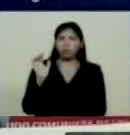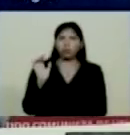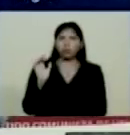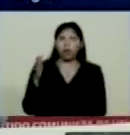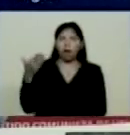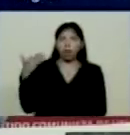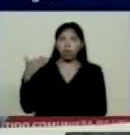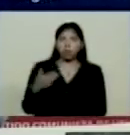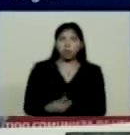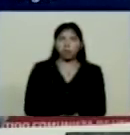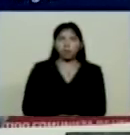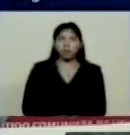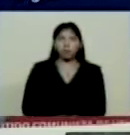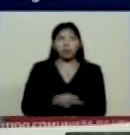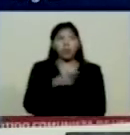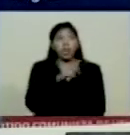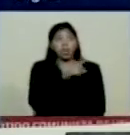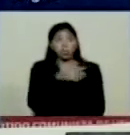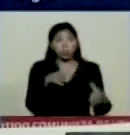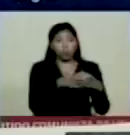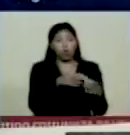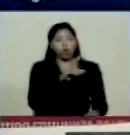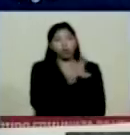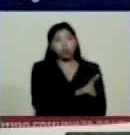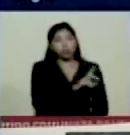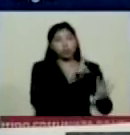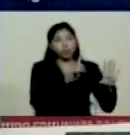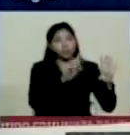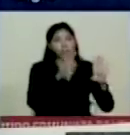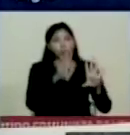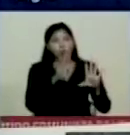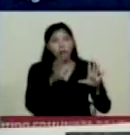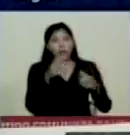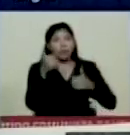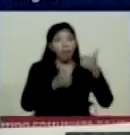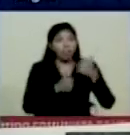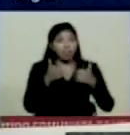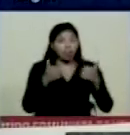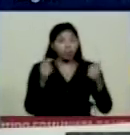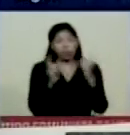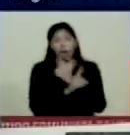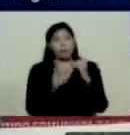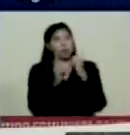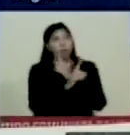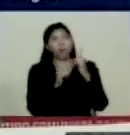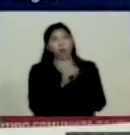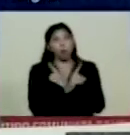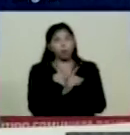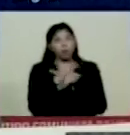Ellos sustituyeron 269 candidatos en la fecha que el Consejo Nacional Electoral estableció.